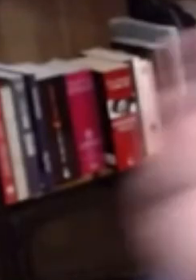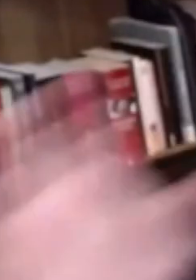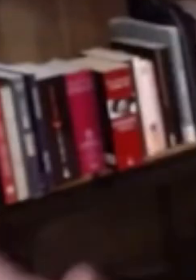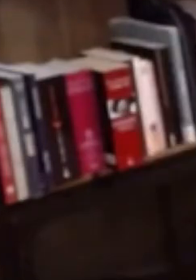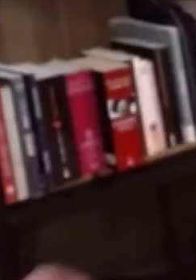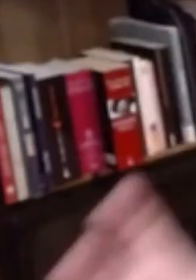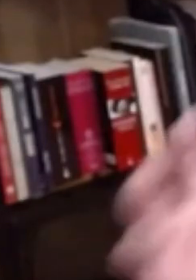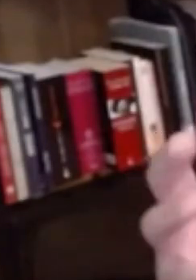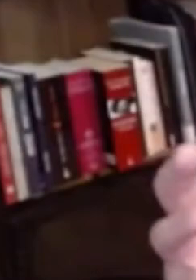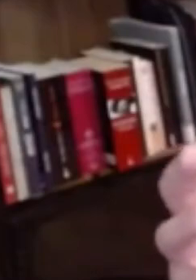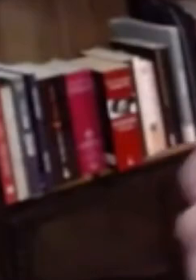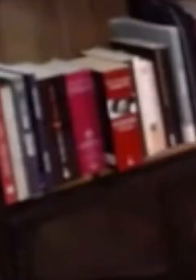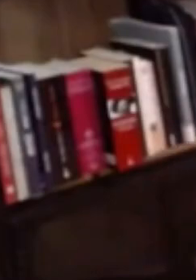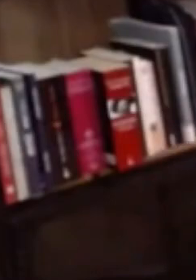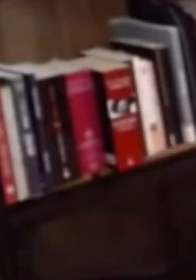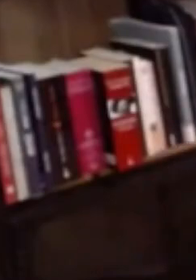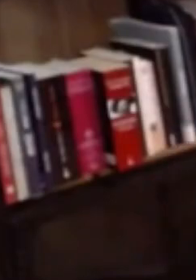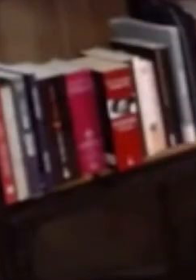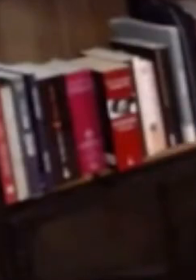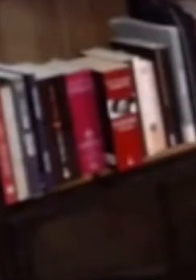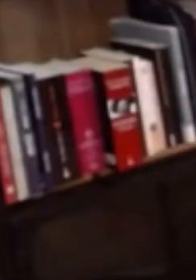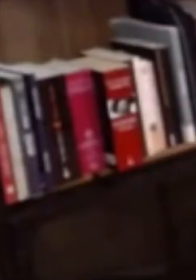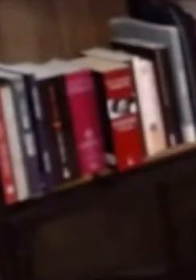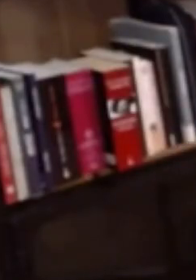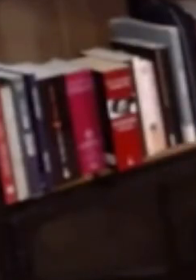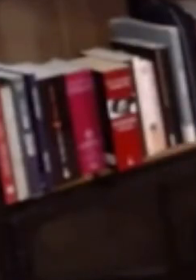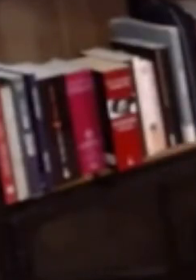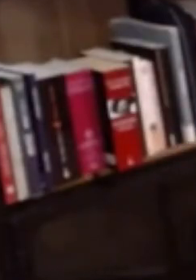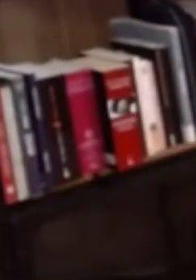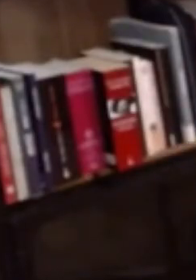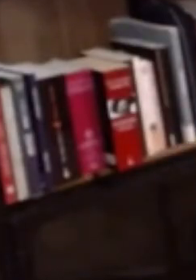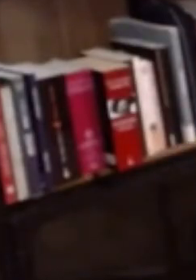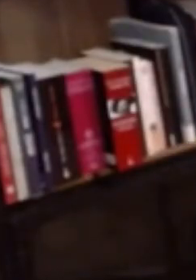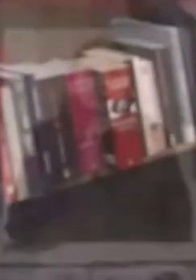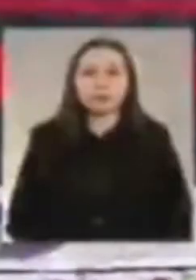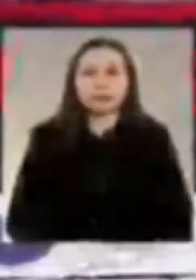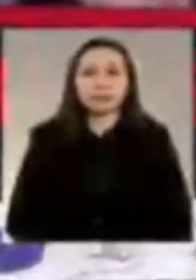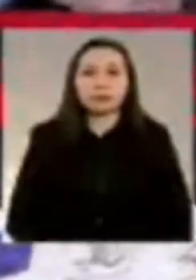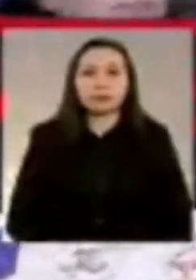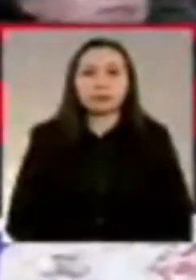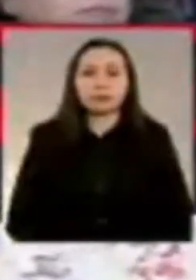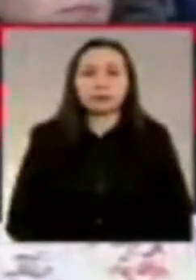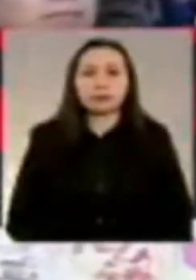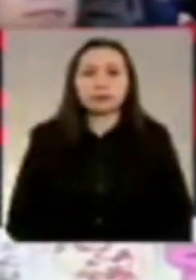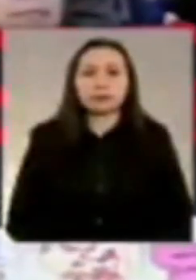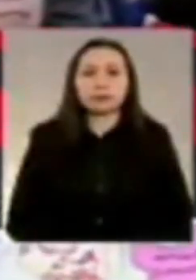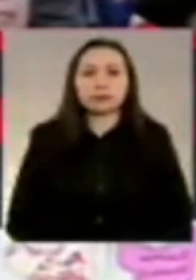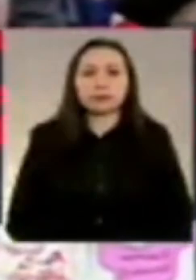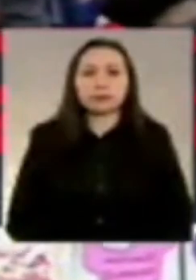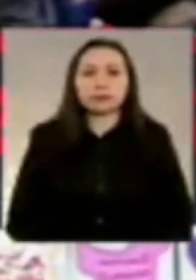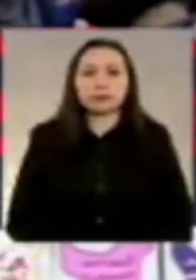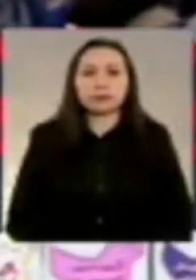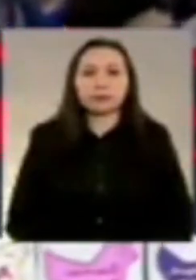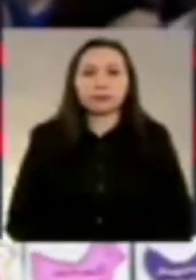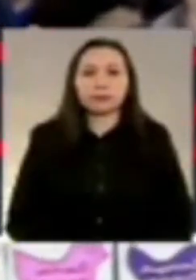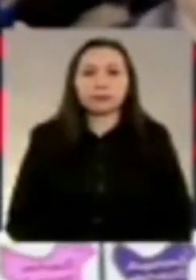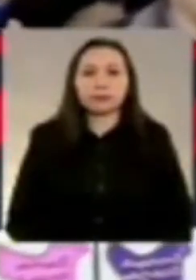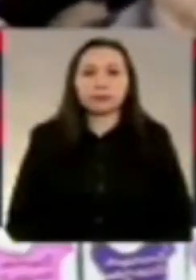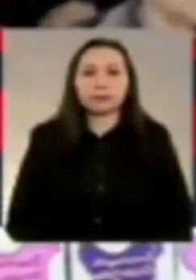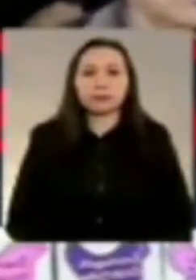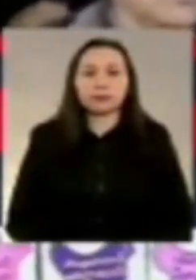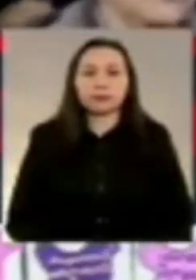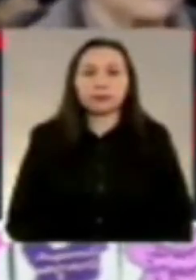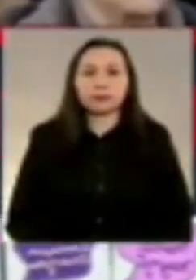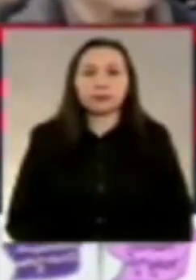las imágenes de lo que ocurre ahí, porque estamos viendo en pantalla al presidente Boric haciendo una especie de oración. Es más, ¿qué le parece